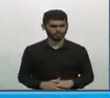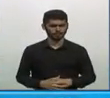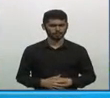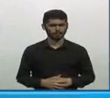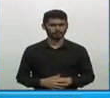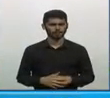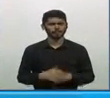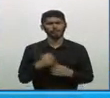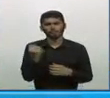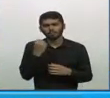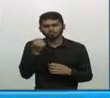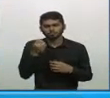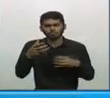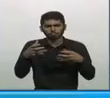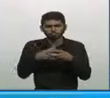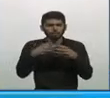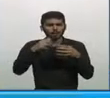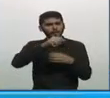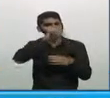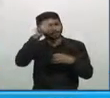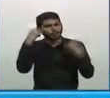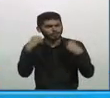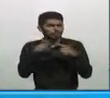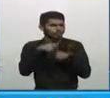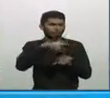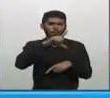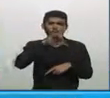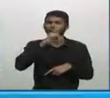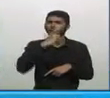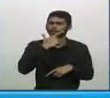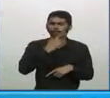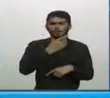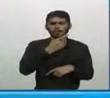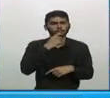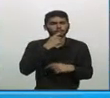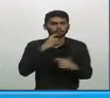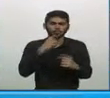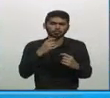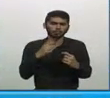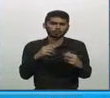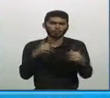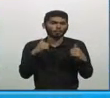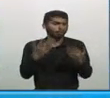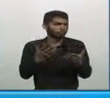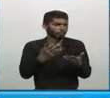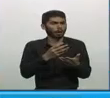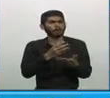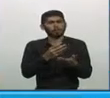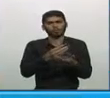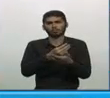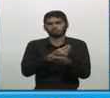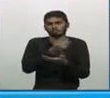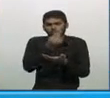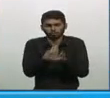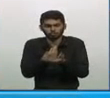pretemporada para ir tanto también como a lugano a todos los que le toca tener la oportunidad de subir de y